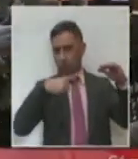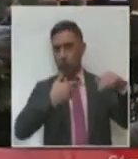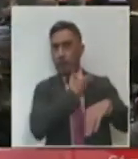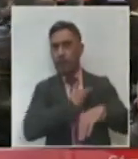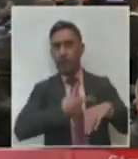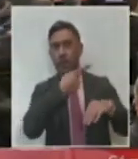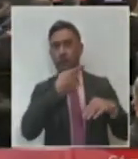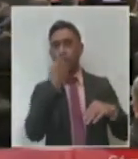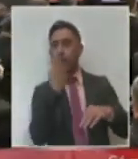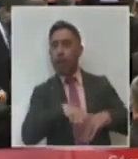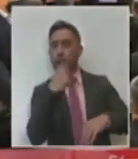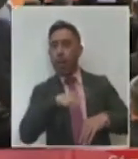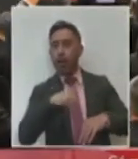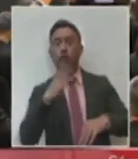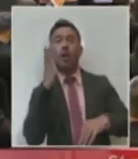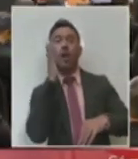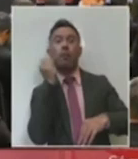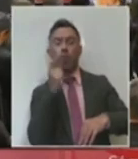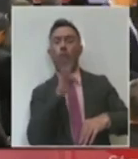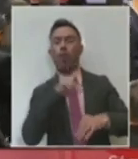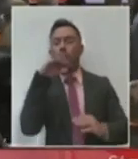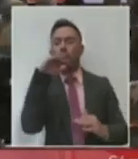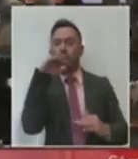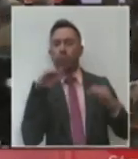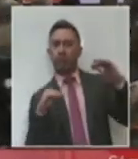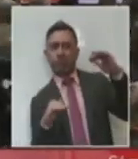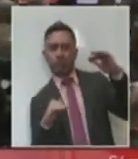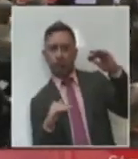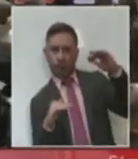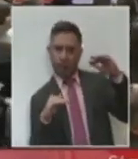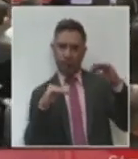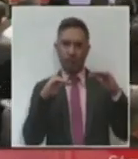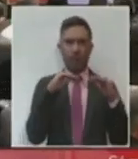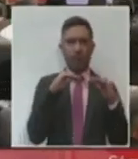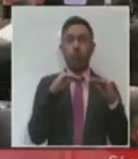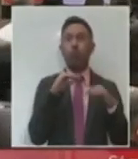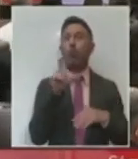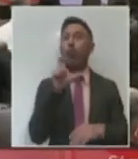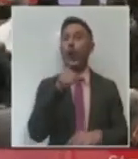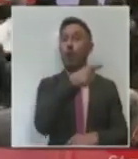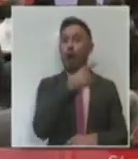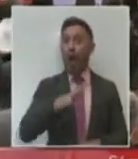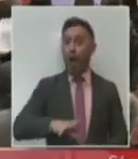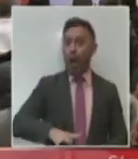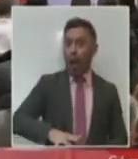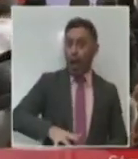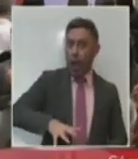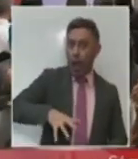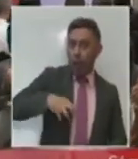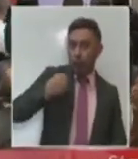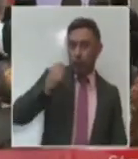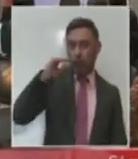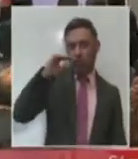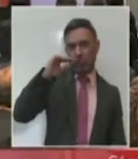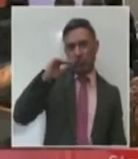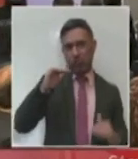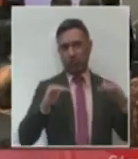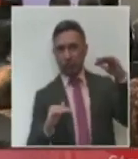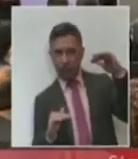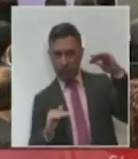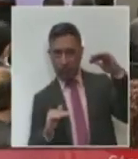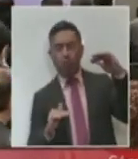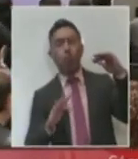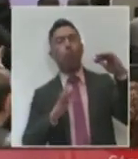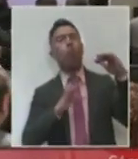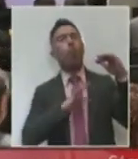que cuando algo está excedido en alguno de los poderes, pues justamente los otros dos